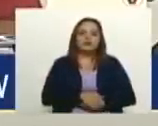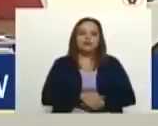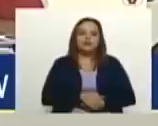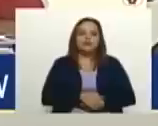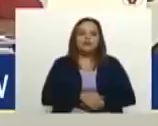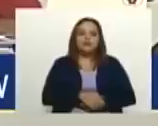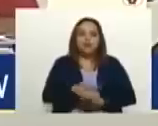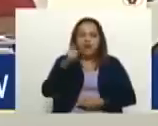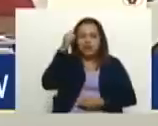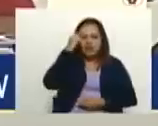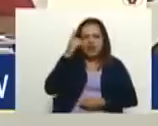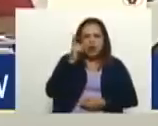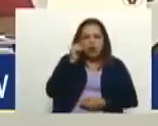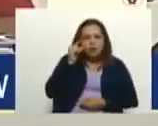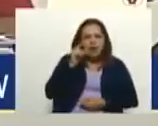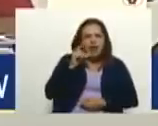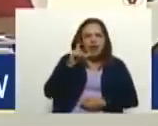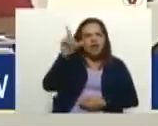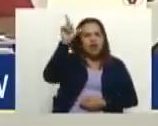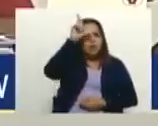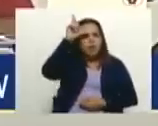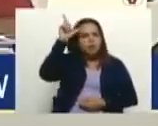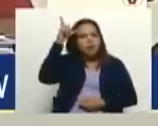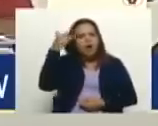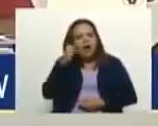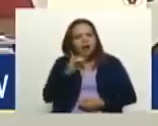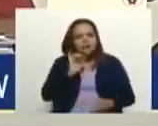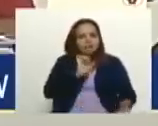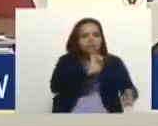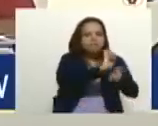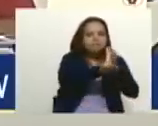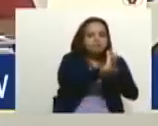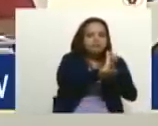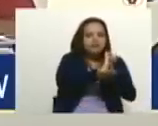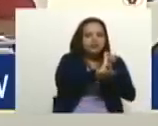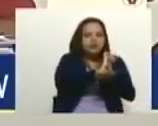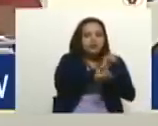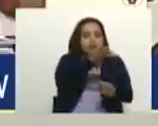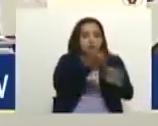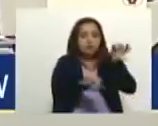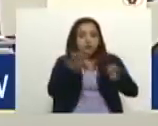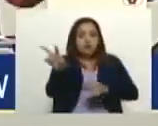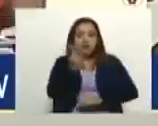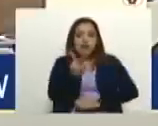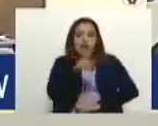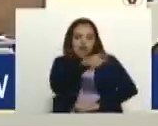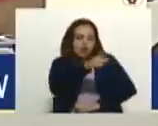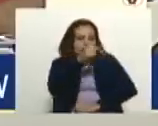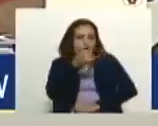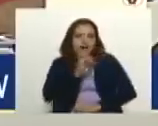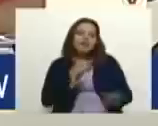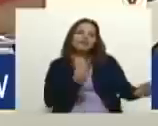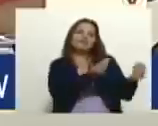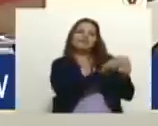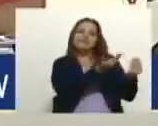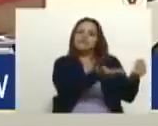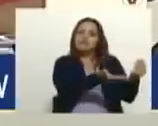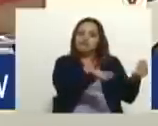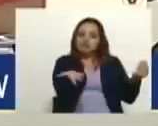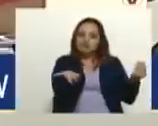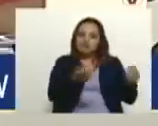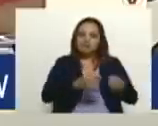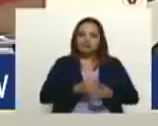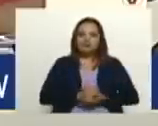El día que Leopoldo López fue capturado, hecho prisionero por la justicia venezolana, ese tipo estaba al lado de él, de Leopoldo López.